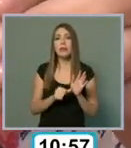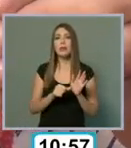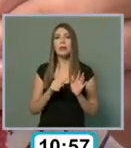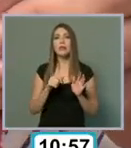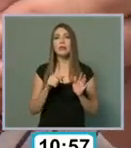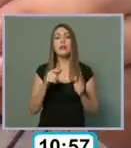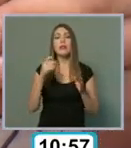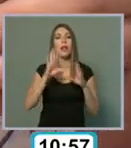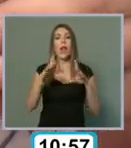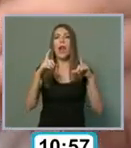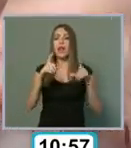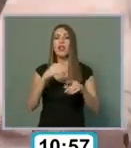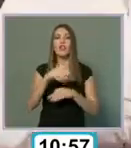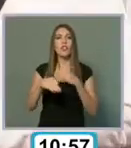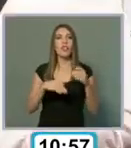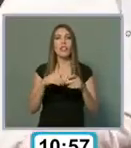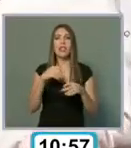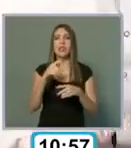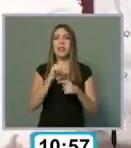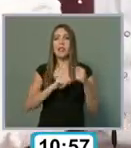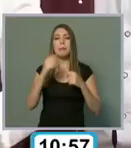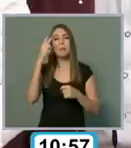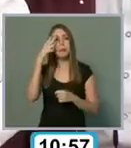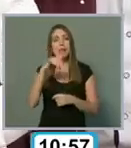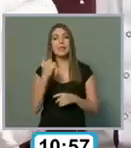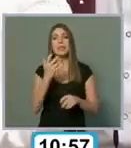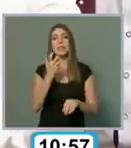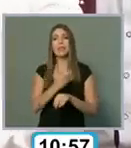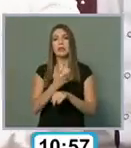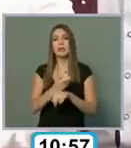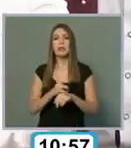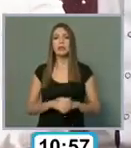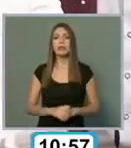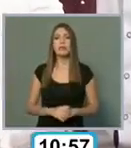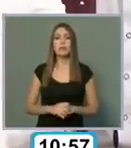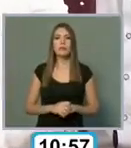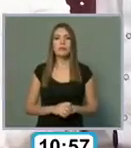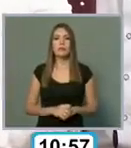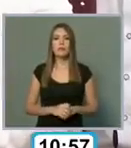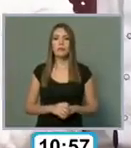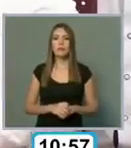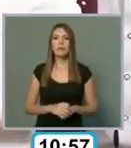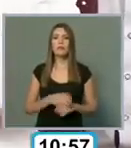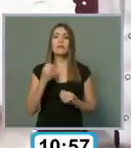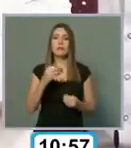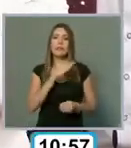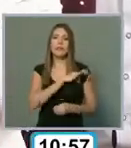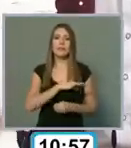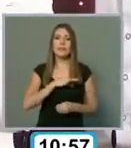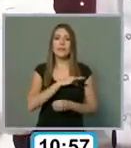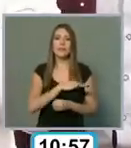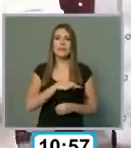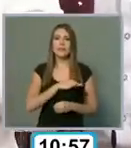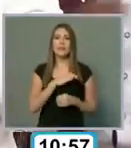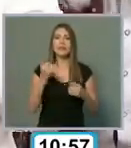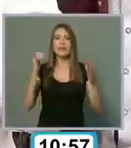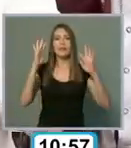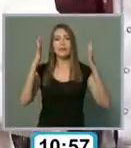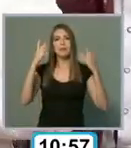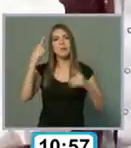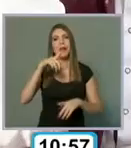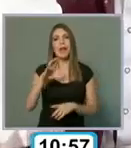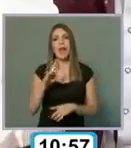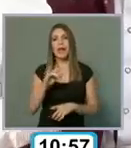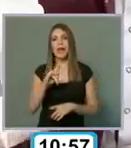en físico en todas las tiendas en México y Estados Unidos. Éxito en todo México, como te está yendo en Guatemala y en Estados Unidos. Muchas felicidades. Muchas gracias, Y compadrito. el aplauso es para